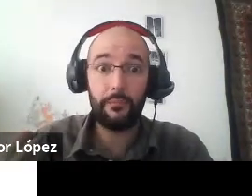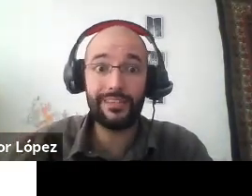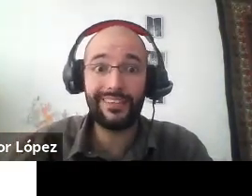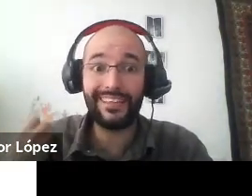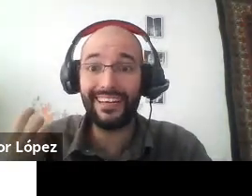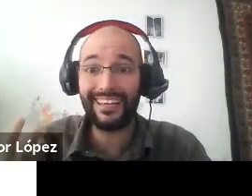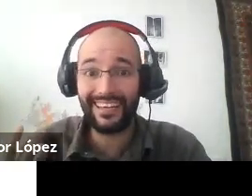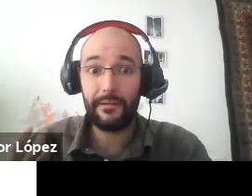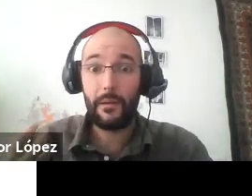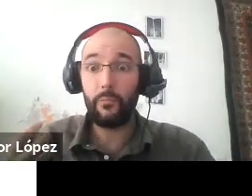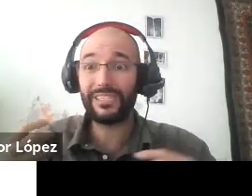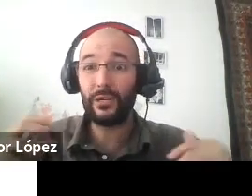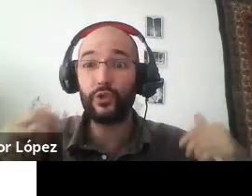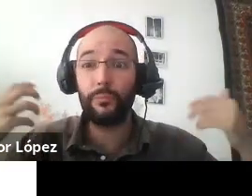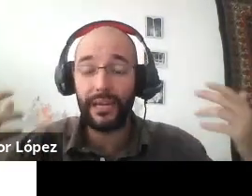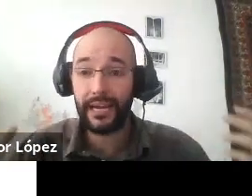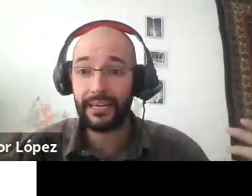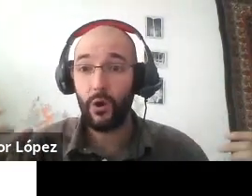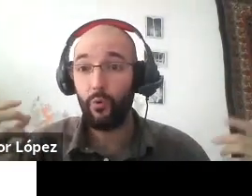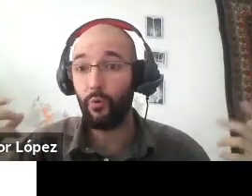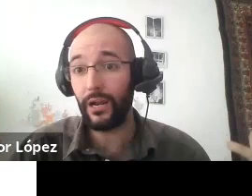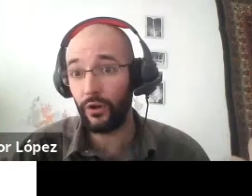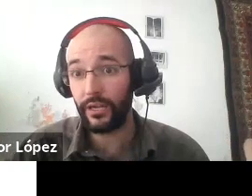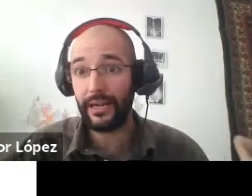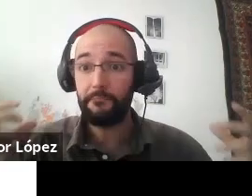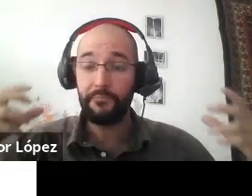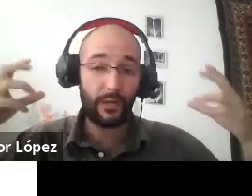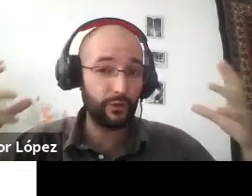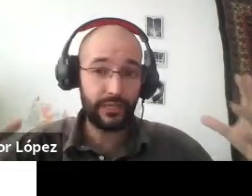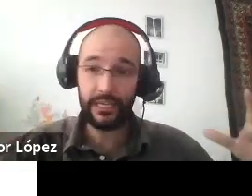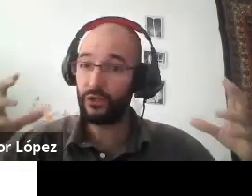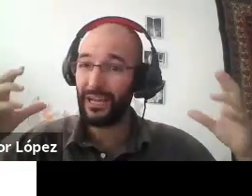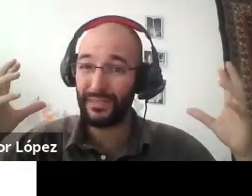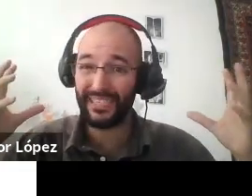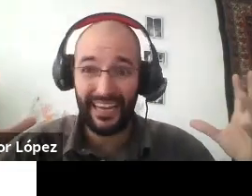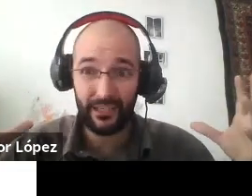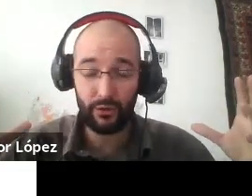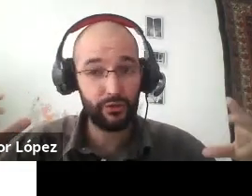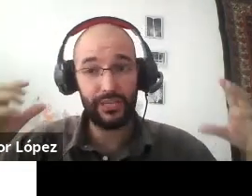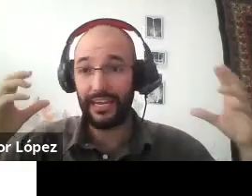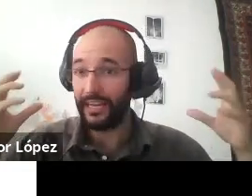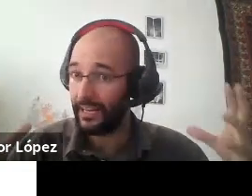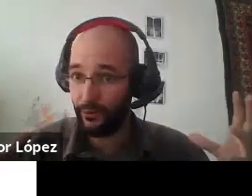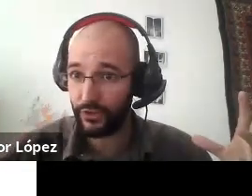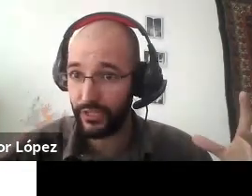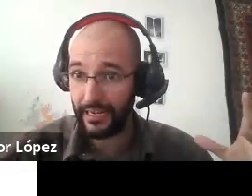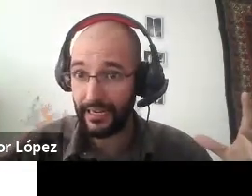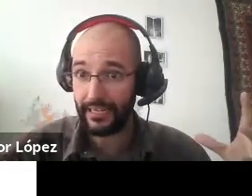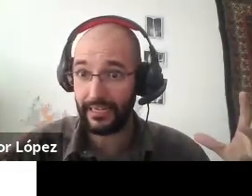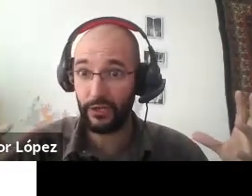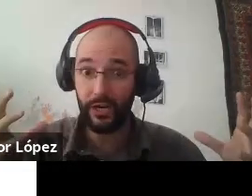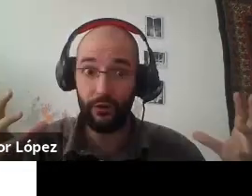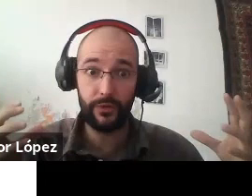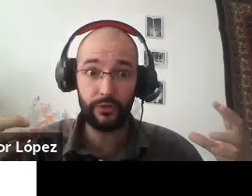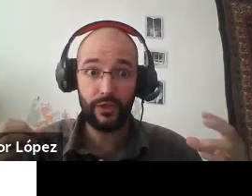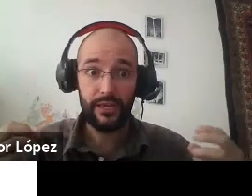reconocidas por intentar que pues superar una lógica de contenidos abstractos y alejados de la